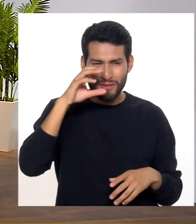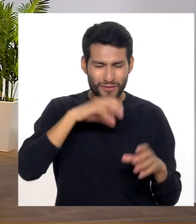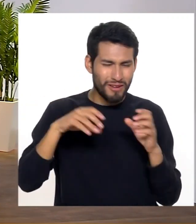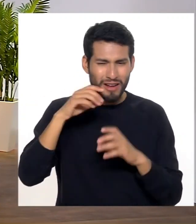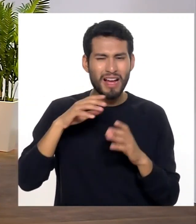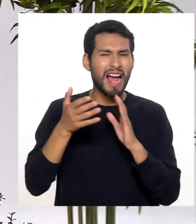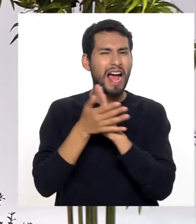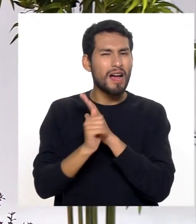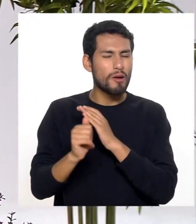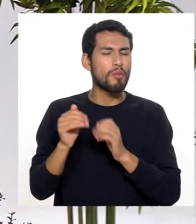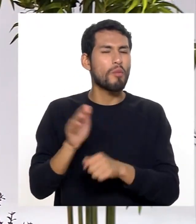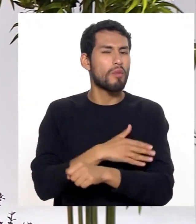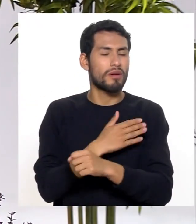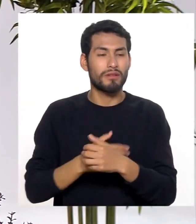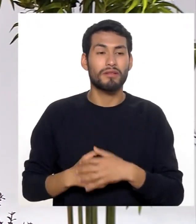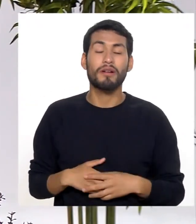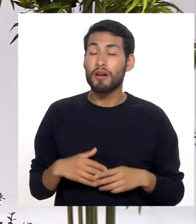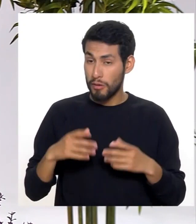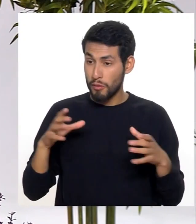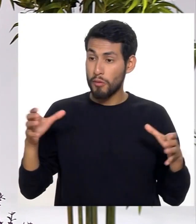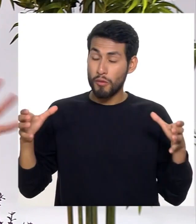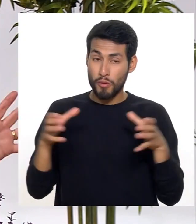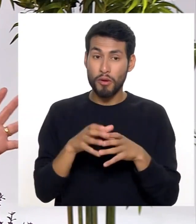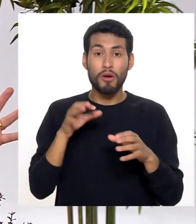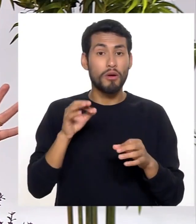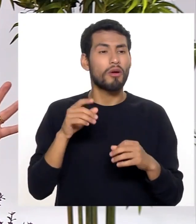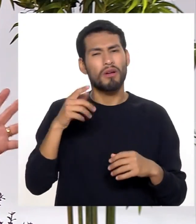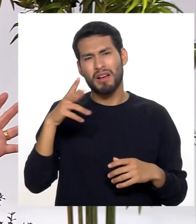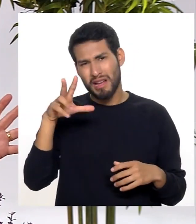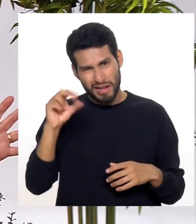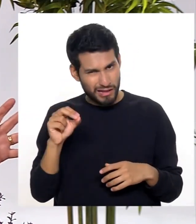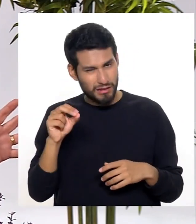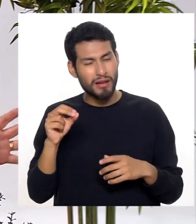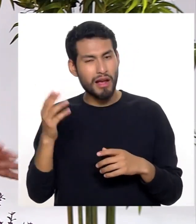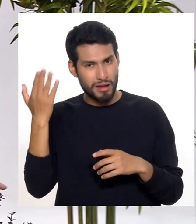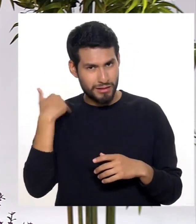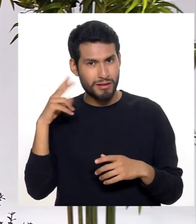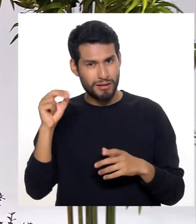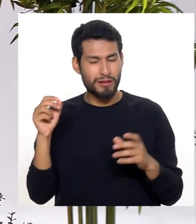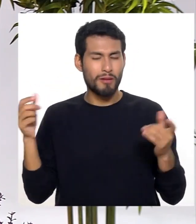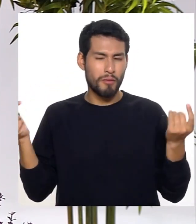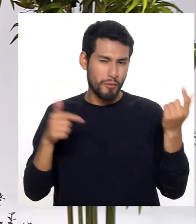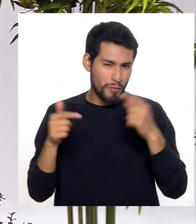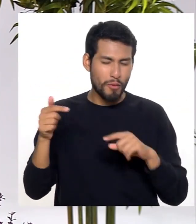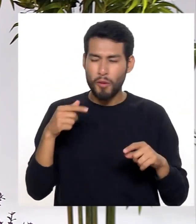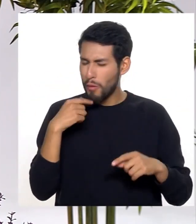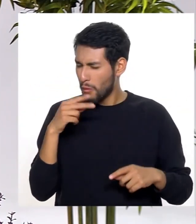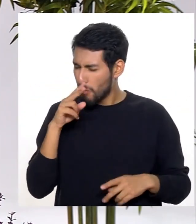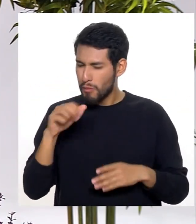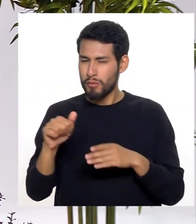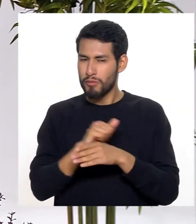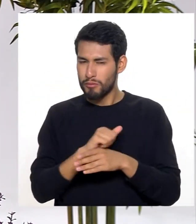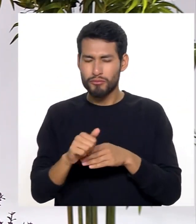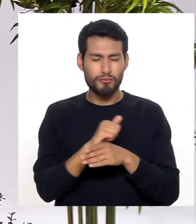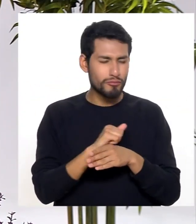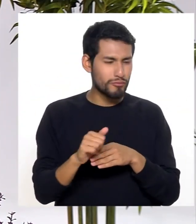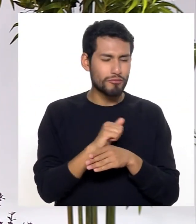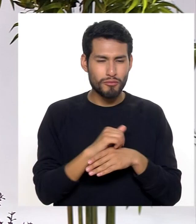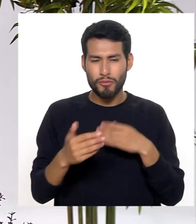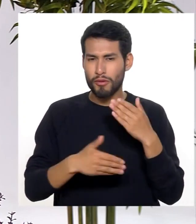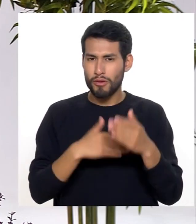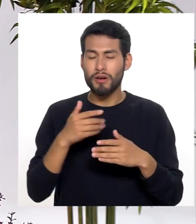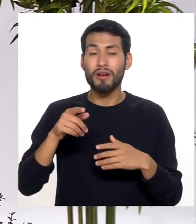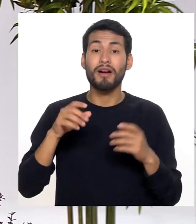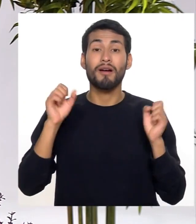talento musical, ¿no? Y formamos, al principio eran como unos 30, y de ahí comenzamos a ensayar, ¿no? Porque